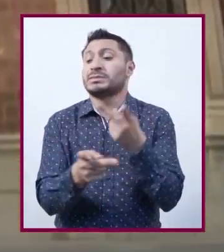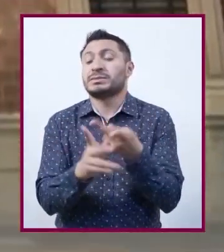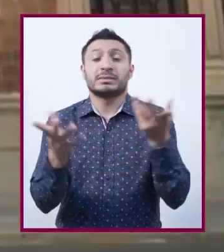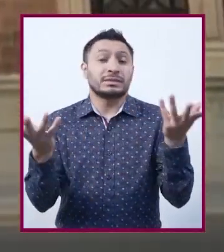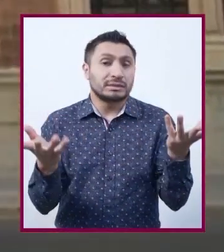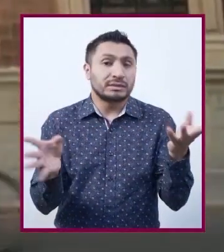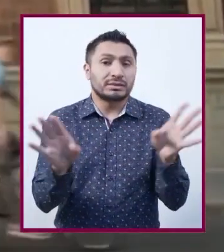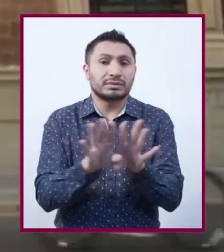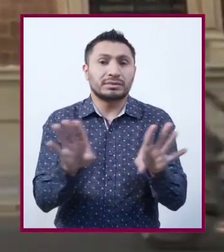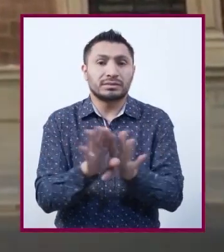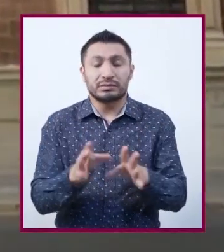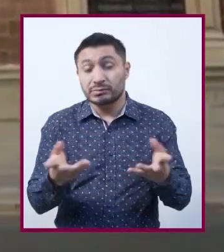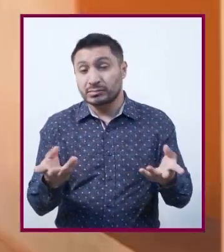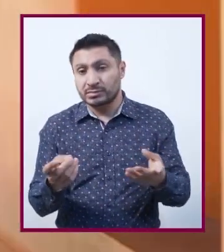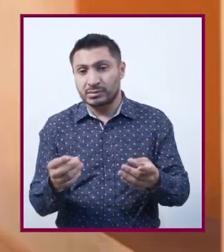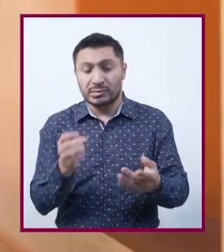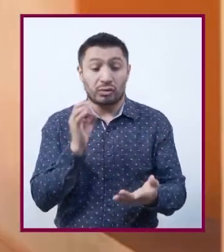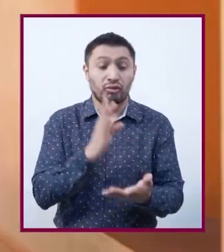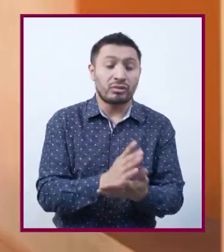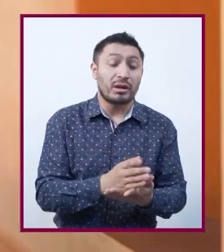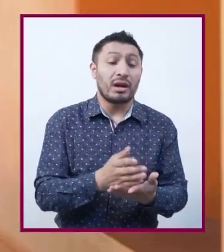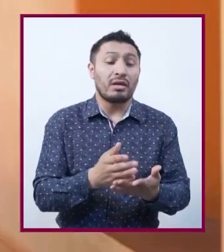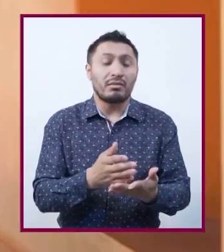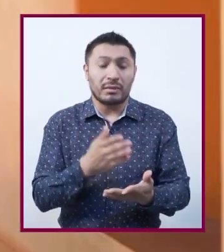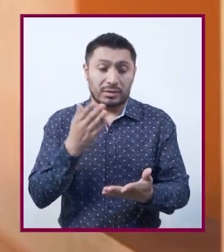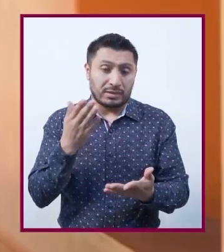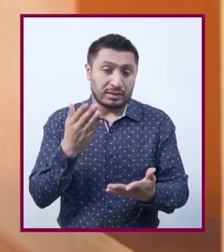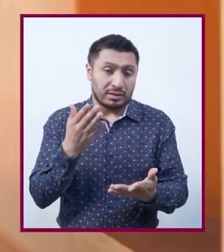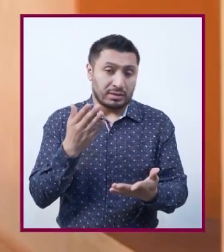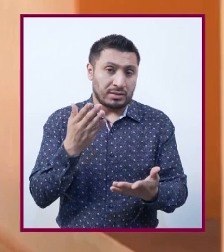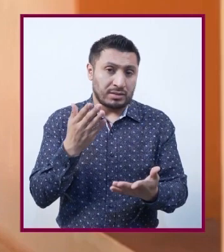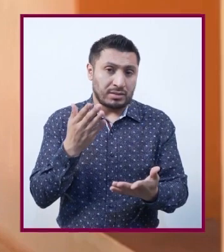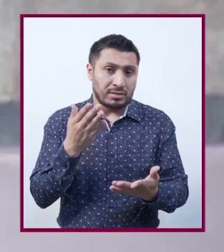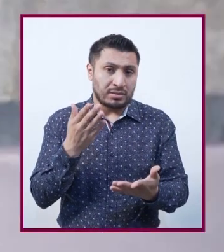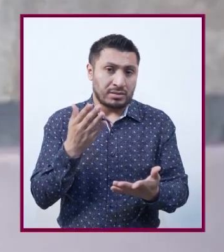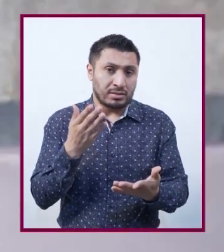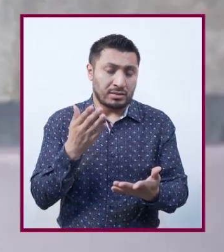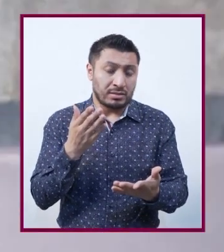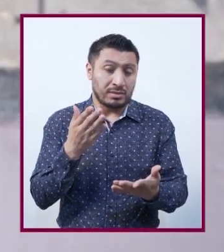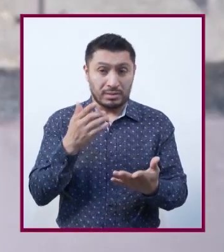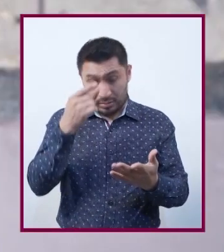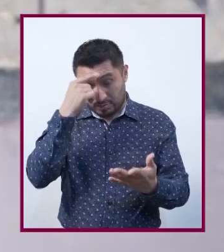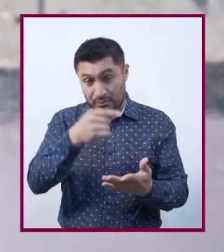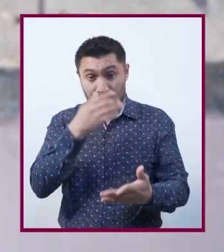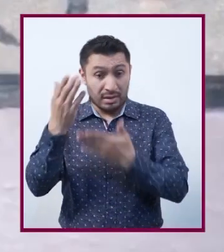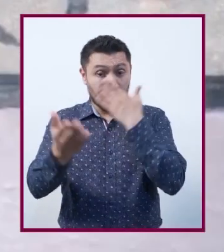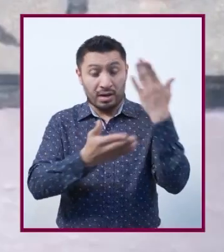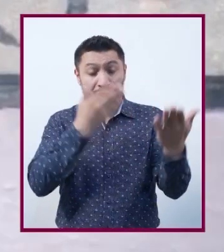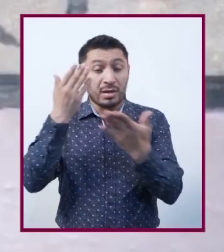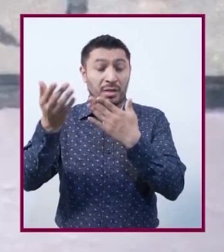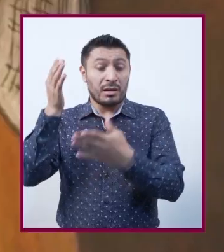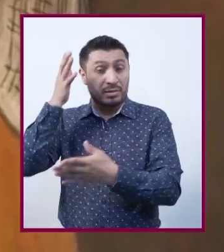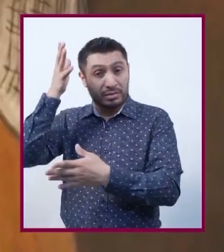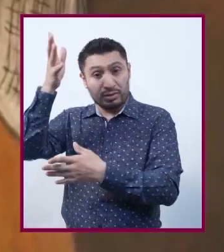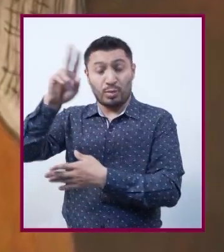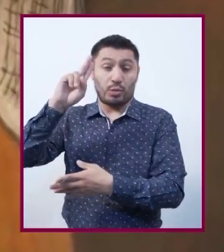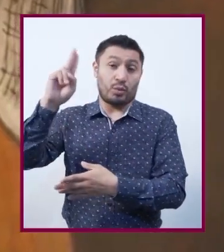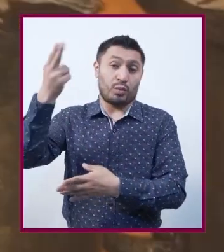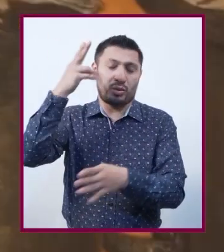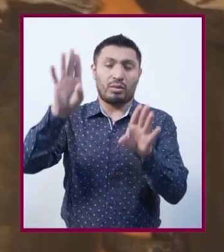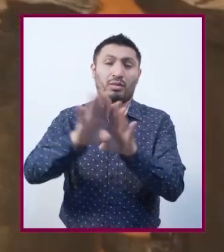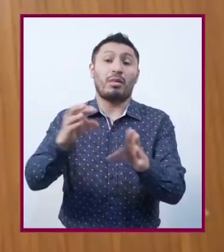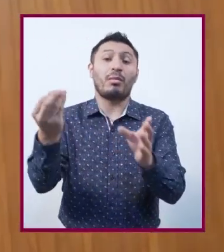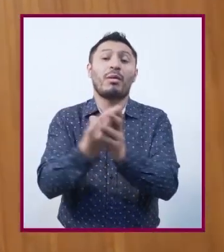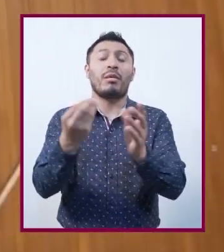preparatoria era de corte enciclopédico, orientado totalmente hacia la universidad, como una especie de largo